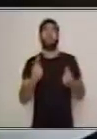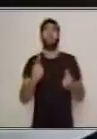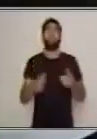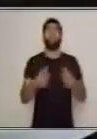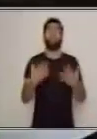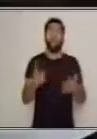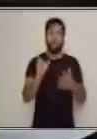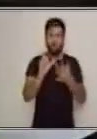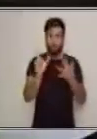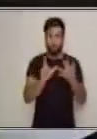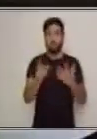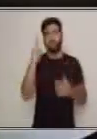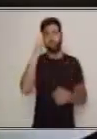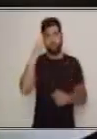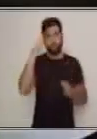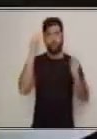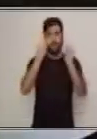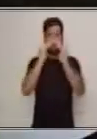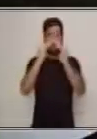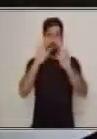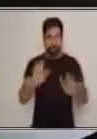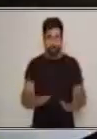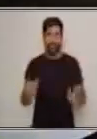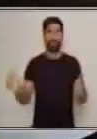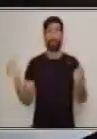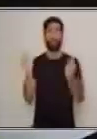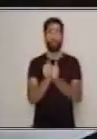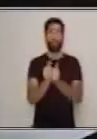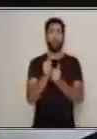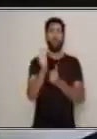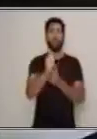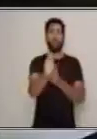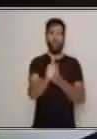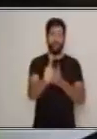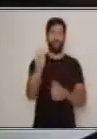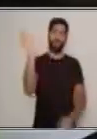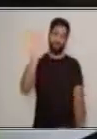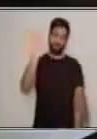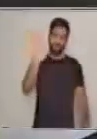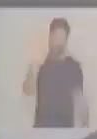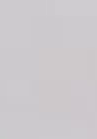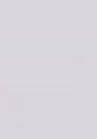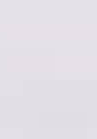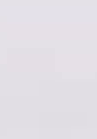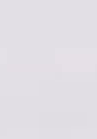Recuerda, quédate en casa, juntos saldremos adelante. Hasta la próxima.